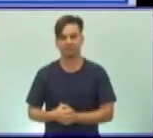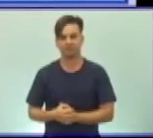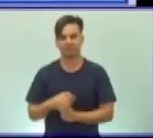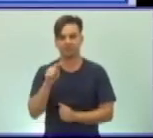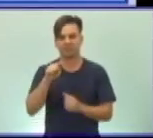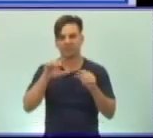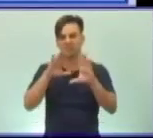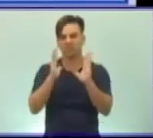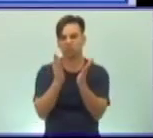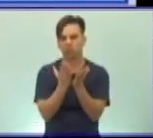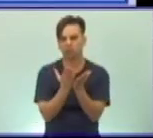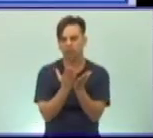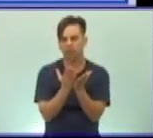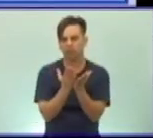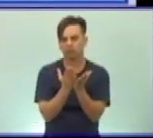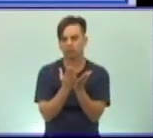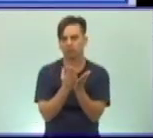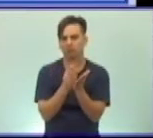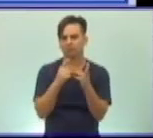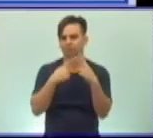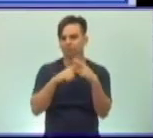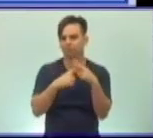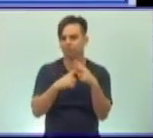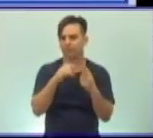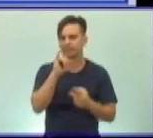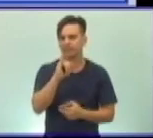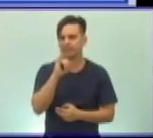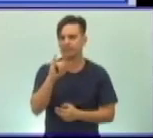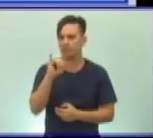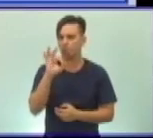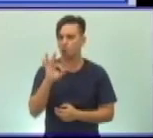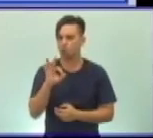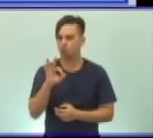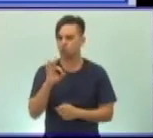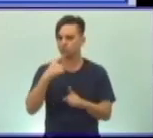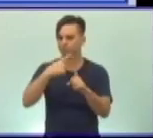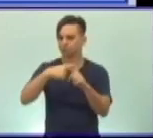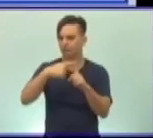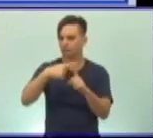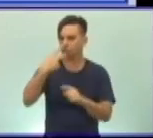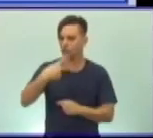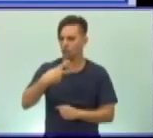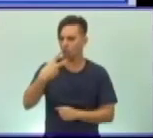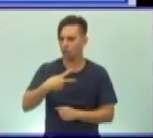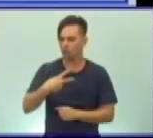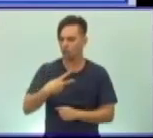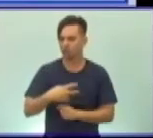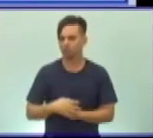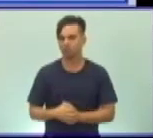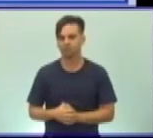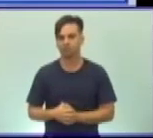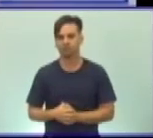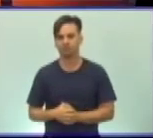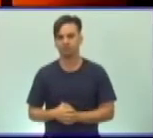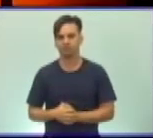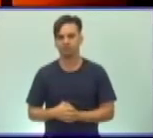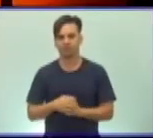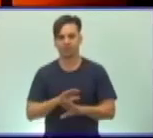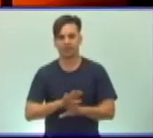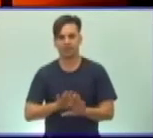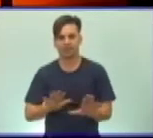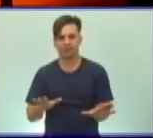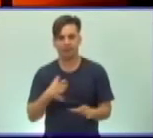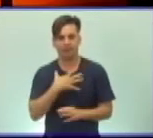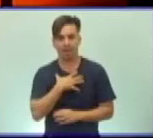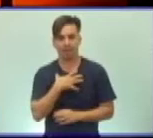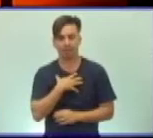total se restauraron 668. Adicionamos las dos cantidades y sería 668. Ya obtuvimos